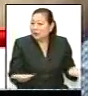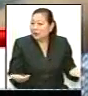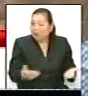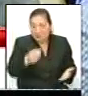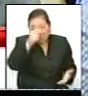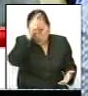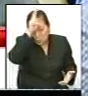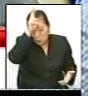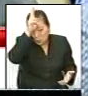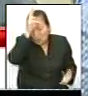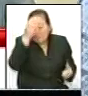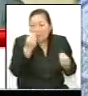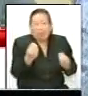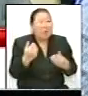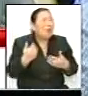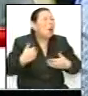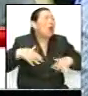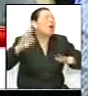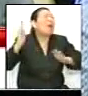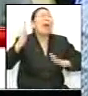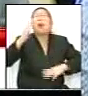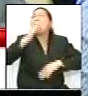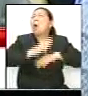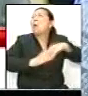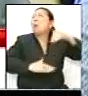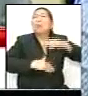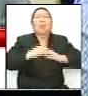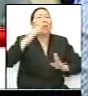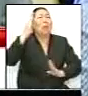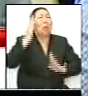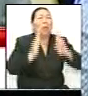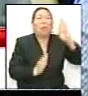Cusco, porque han hecho lo que han querido, nada menos con el